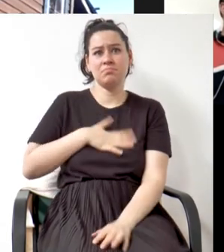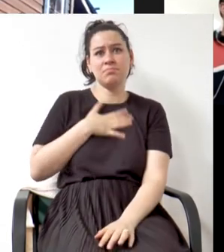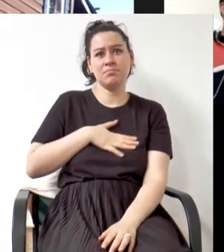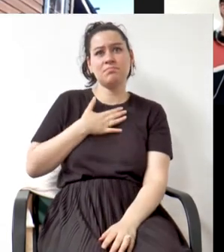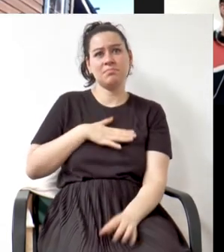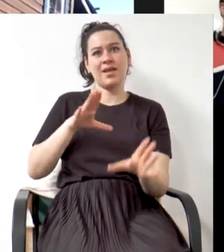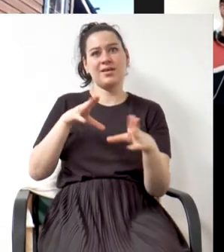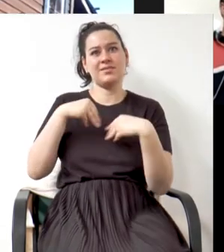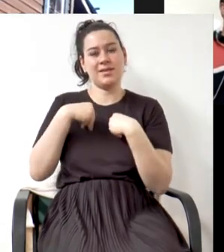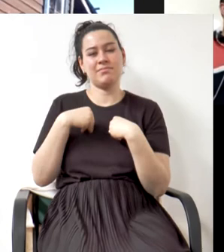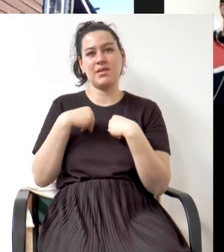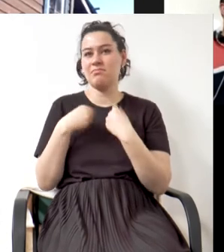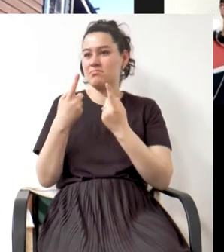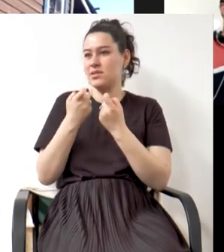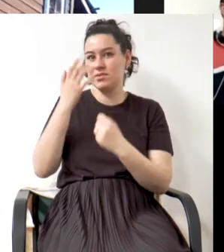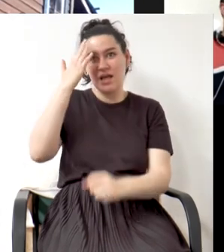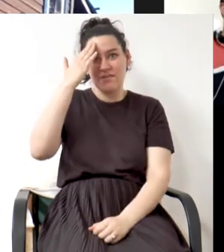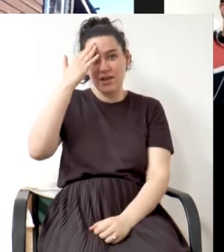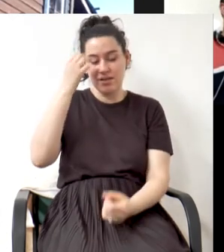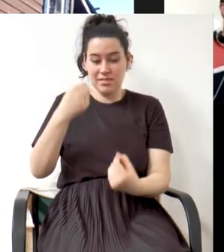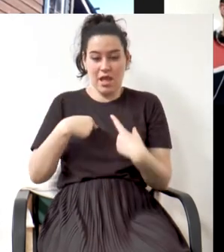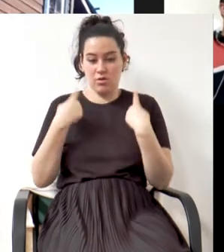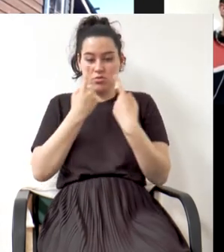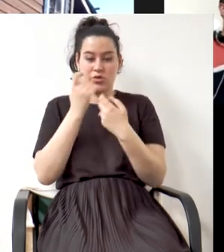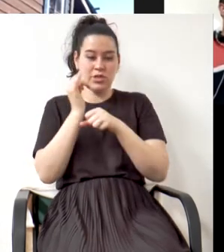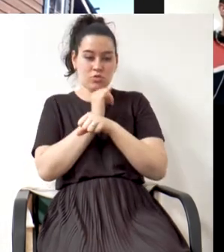en el sentido de que nos da la posibilidad como institución